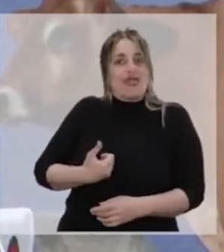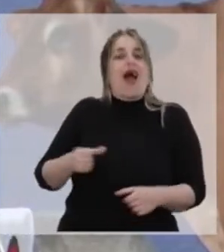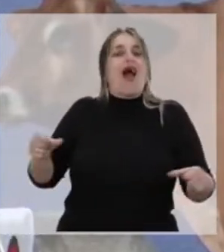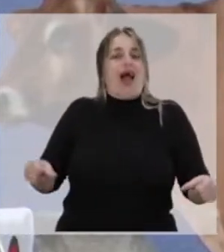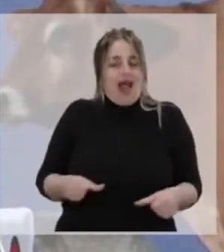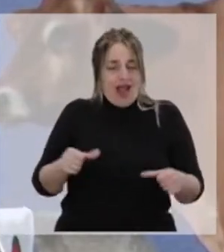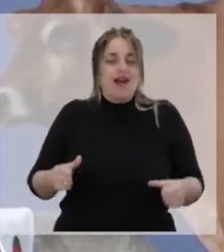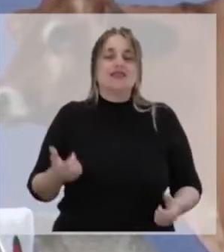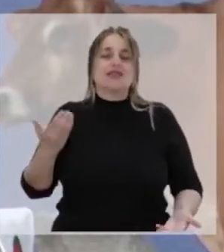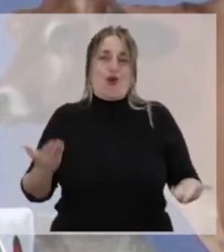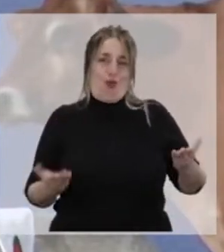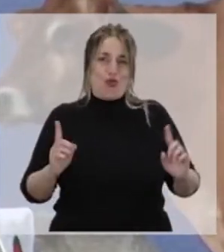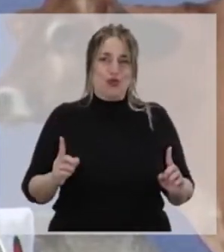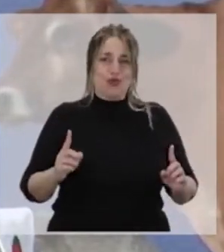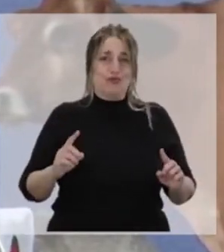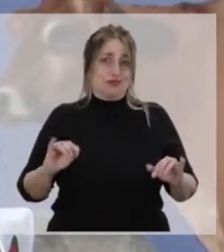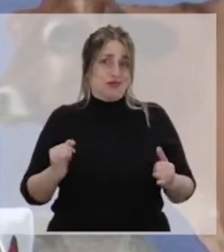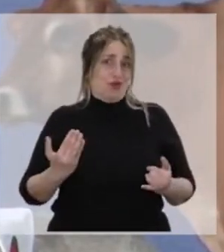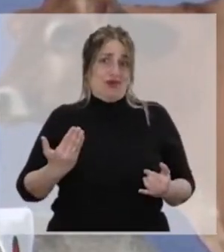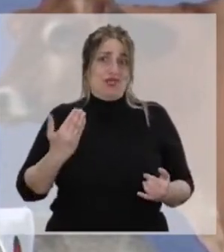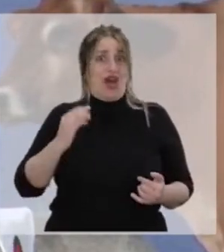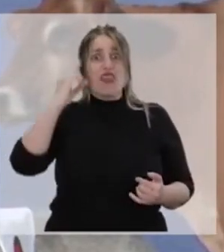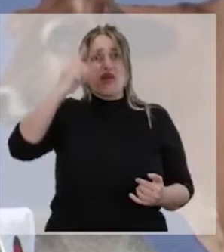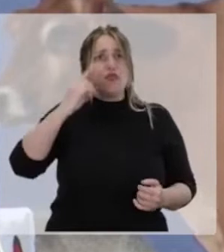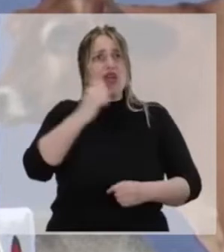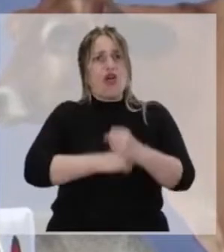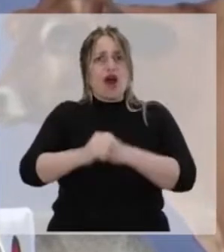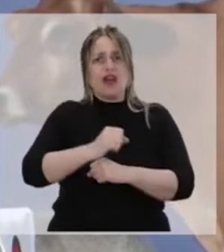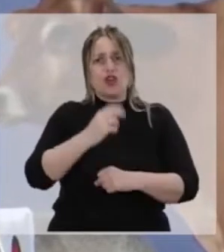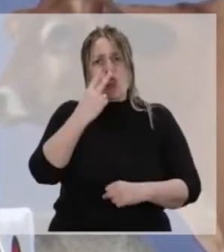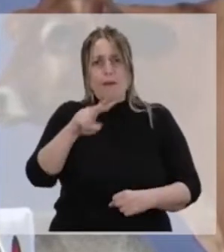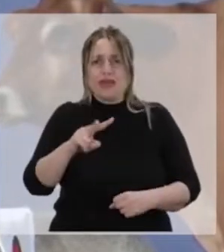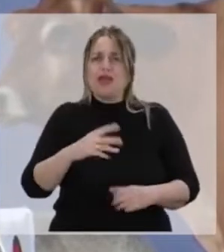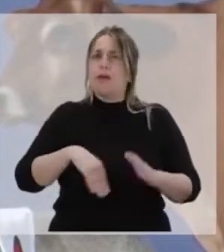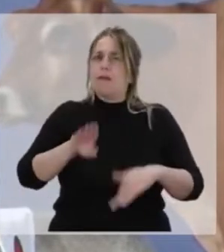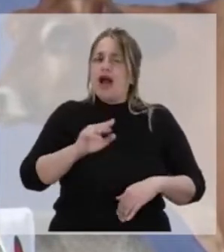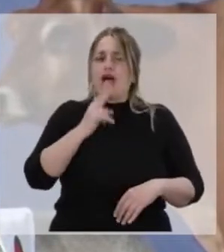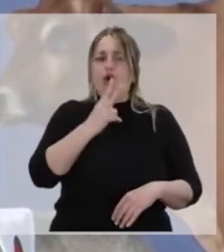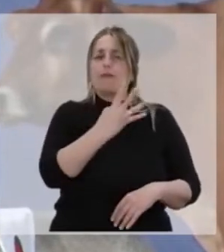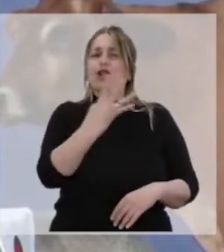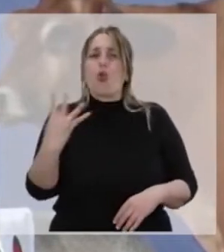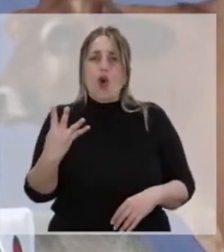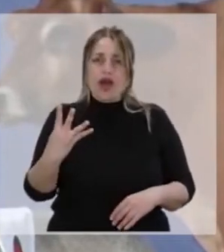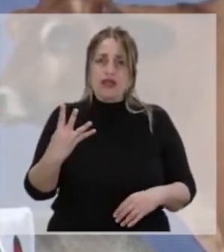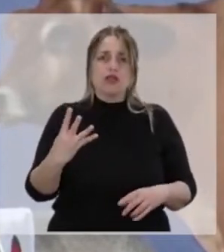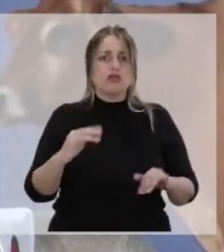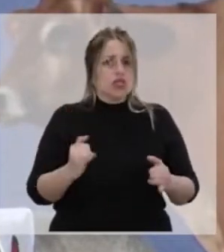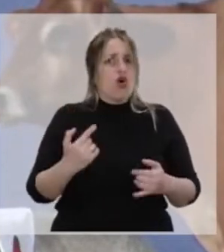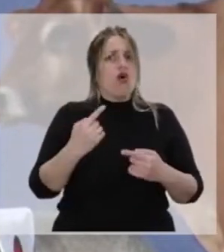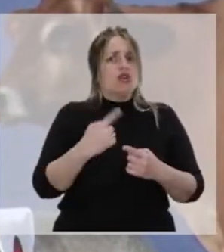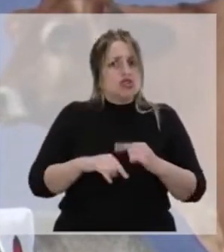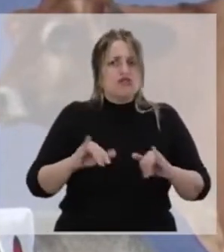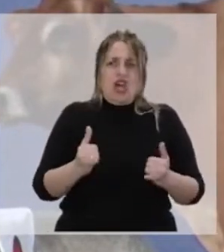y después hace lo justo yo por lo menos de que soy diputado del año 2000 pero con más fuerza en el 2004